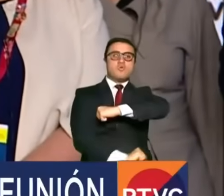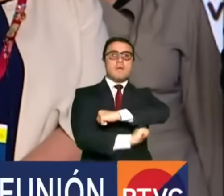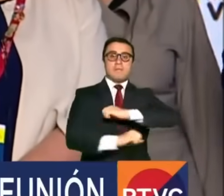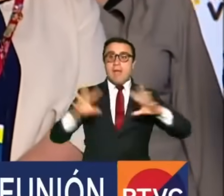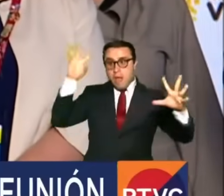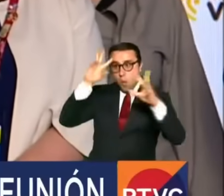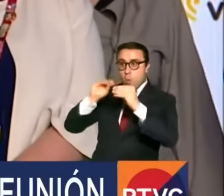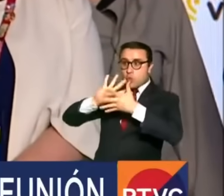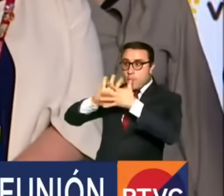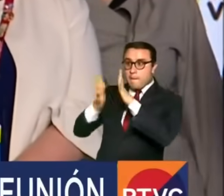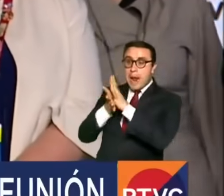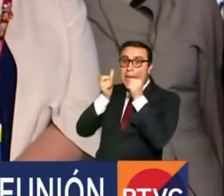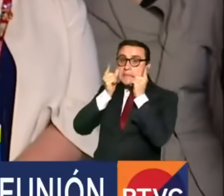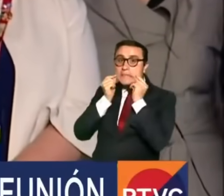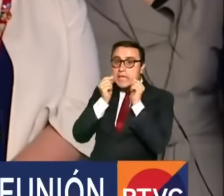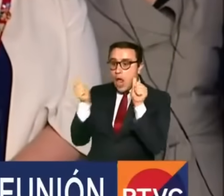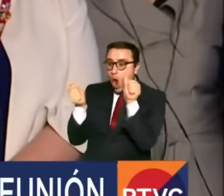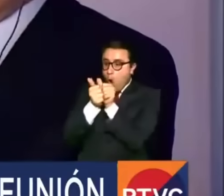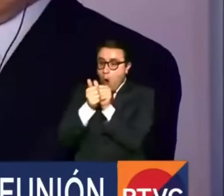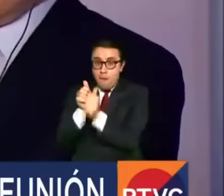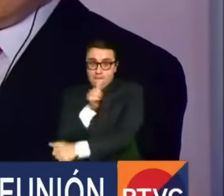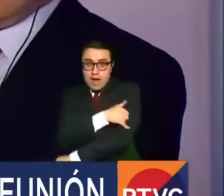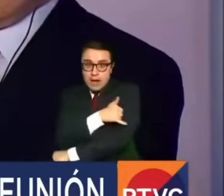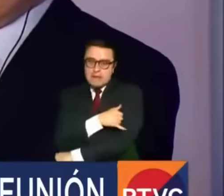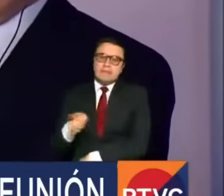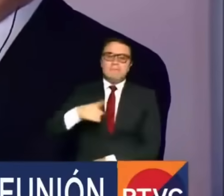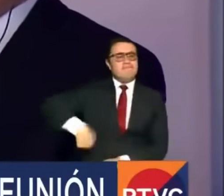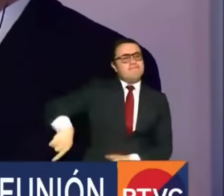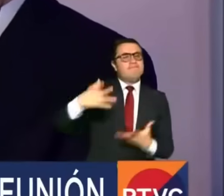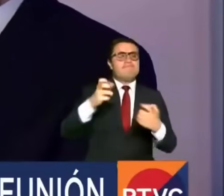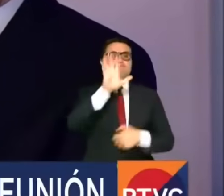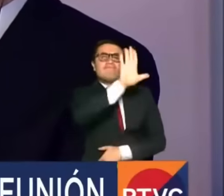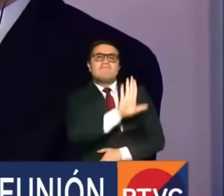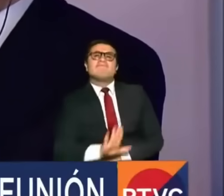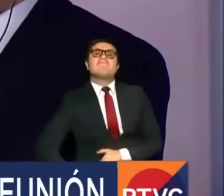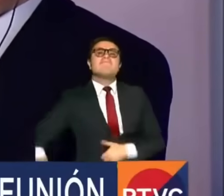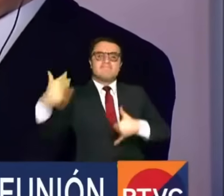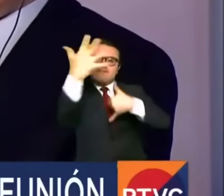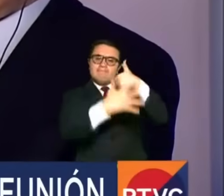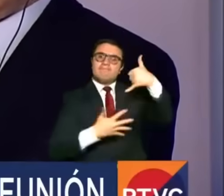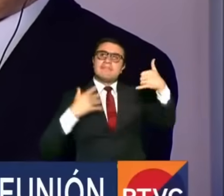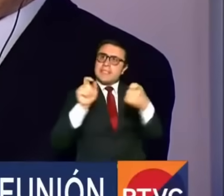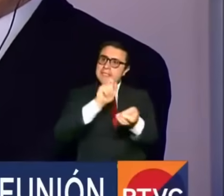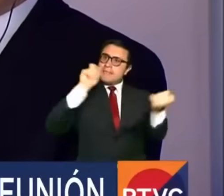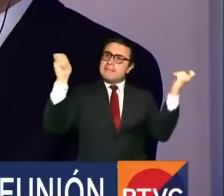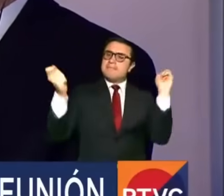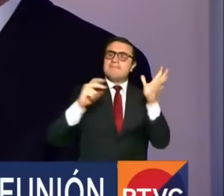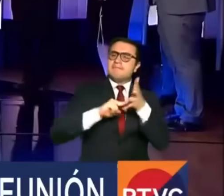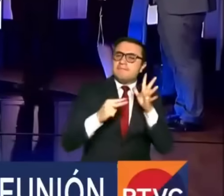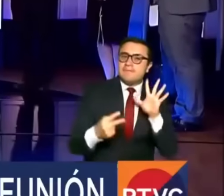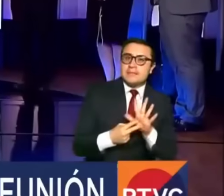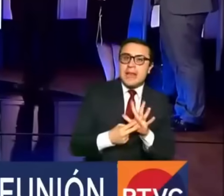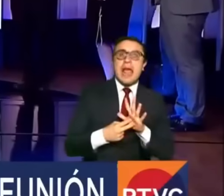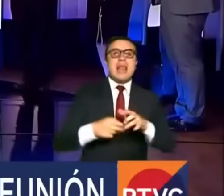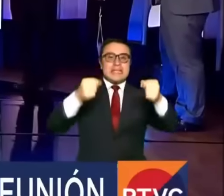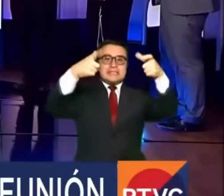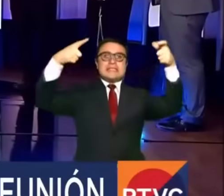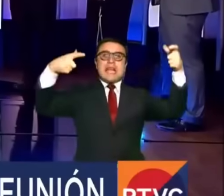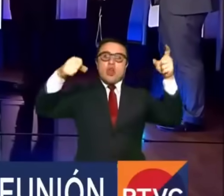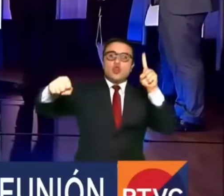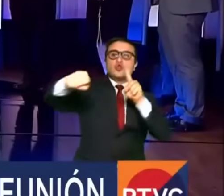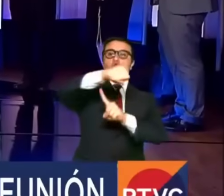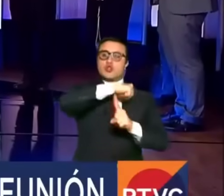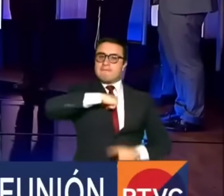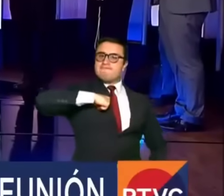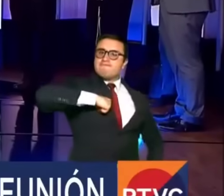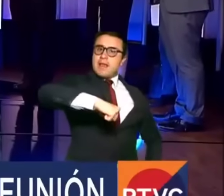hizo Santos con la FARC. Transformar el territorio significa que el Estado Social de Derecho se construye en